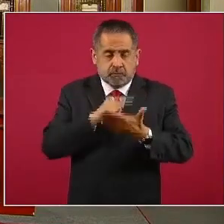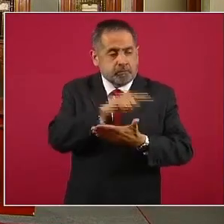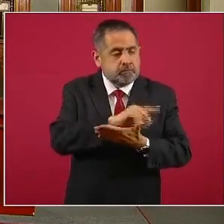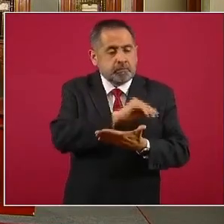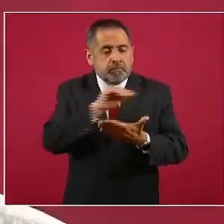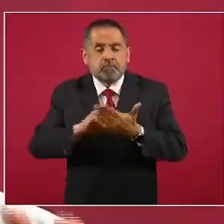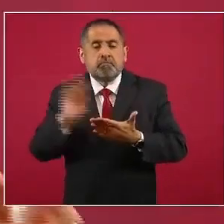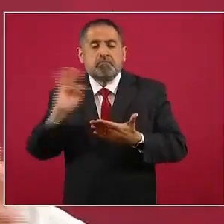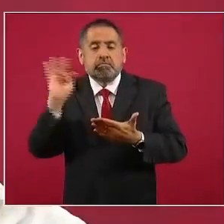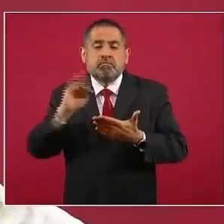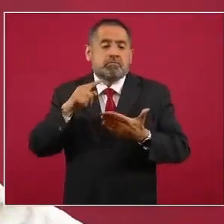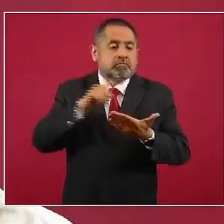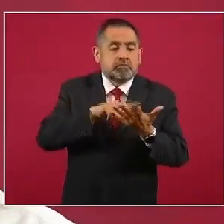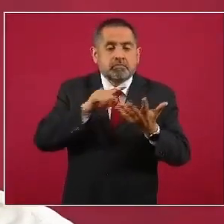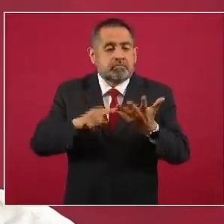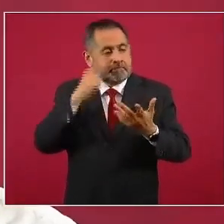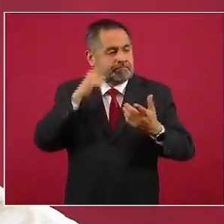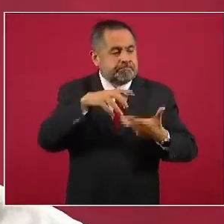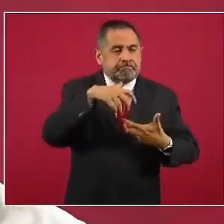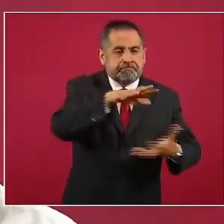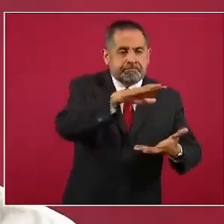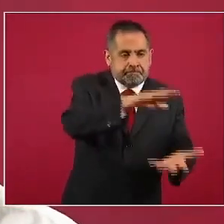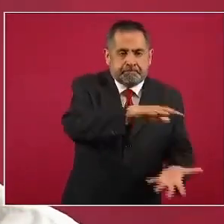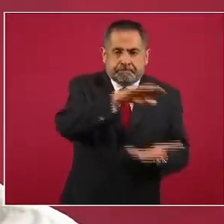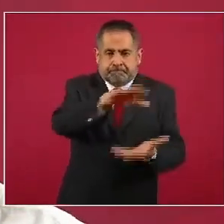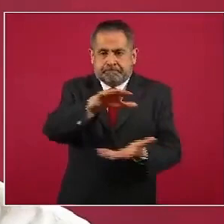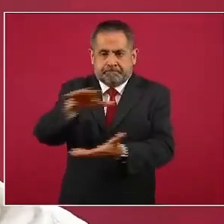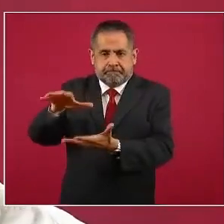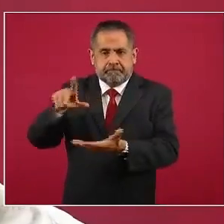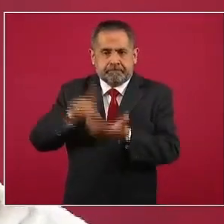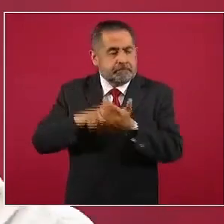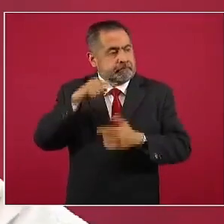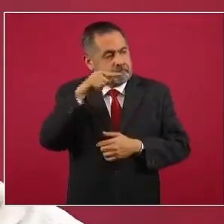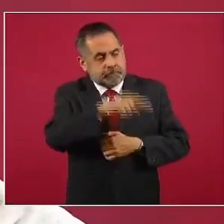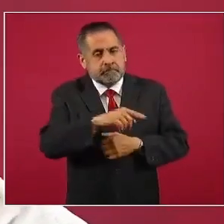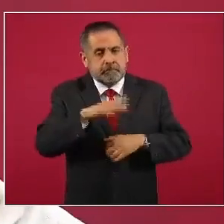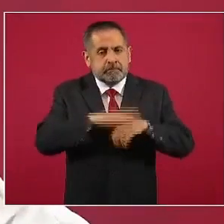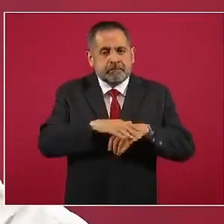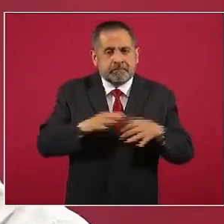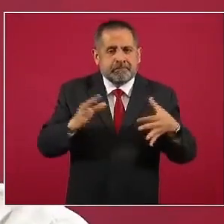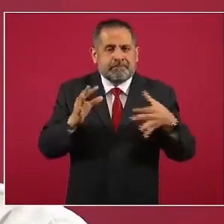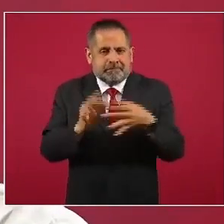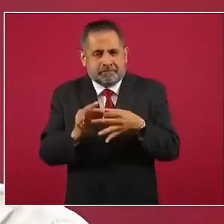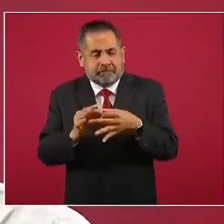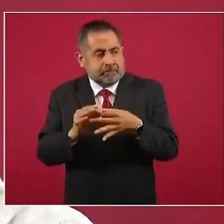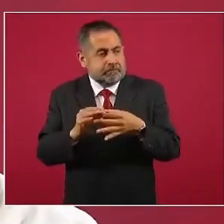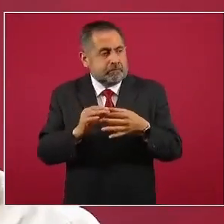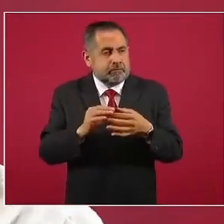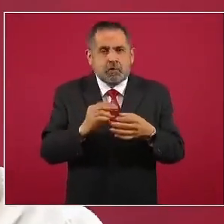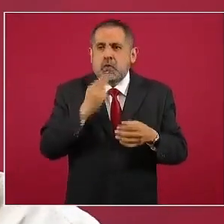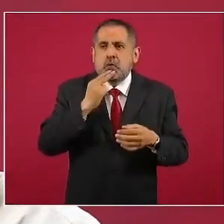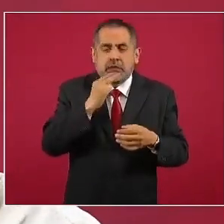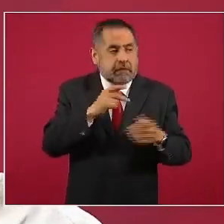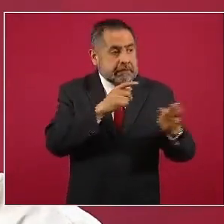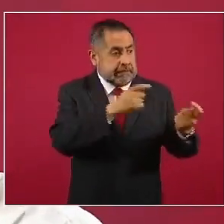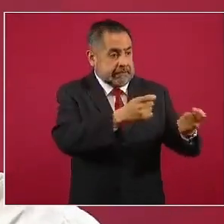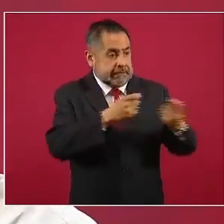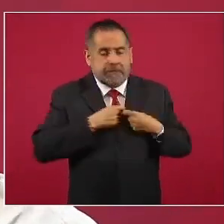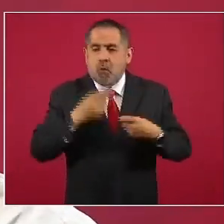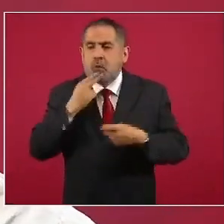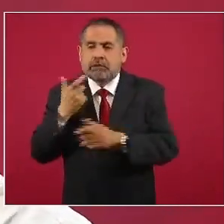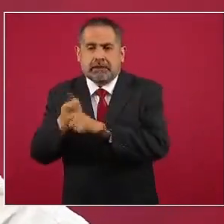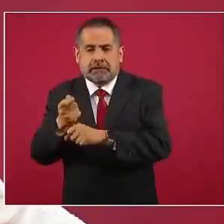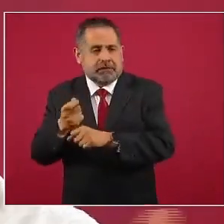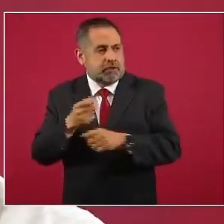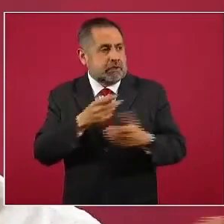previsiones para que la distribución por parte de Pfizer esté lo más cercano al punto de uso. De modo que el periodo